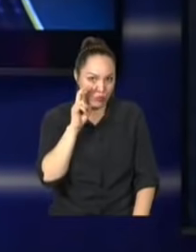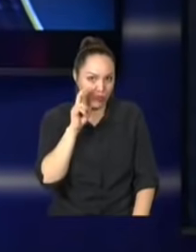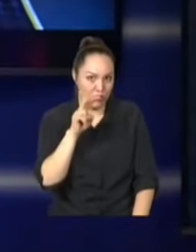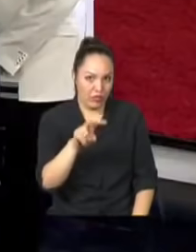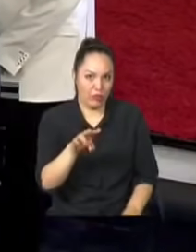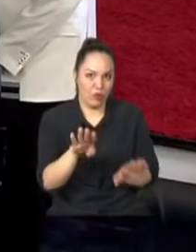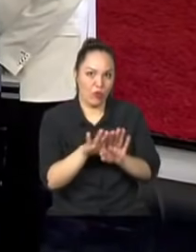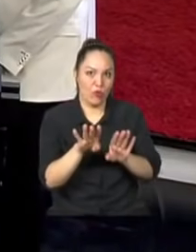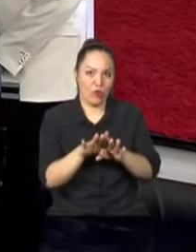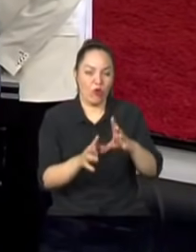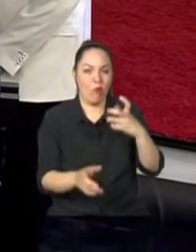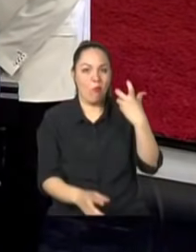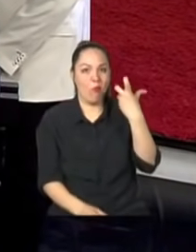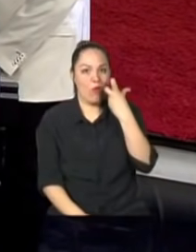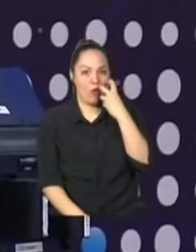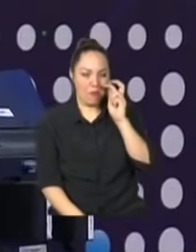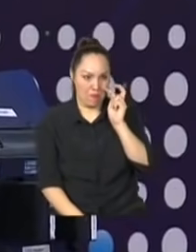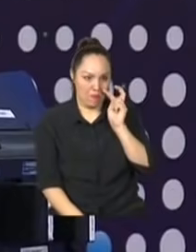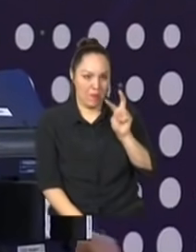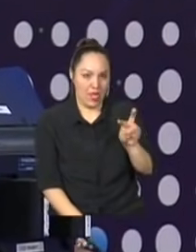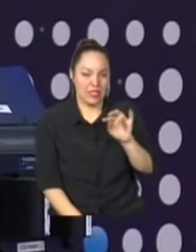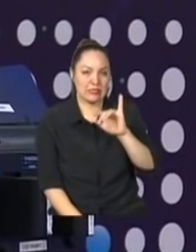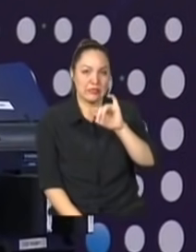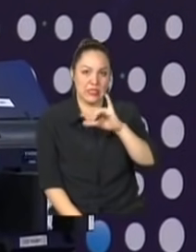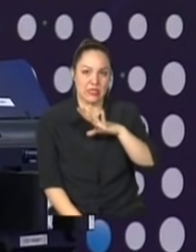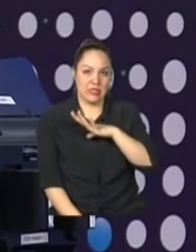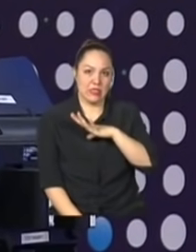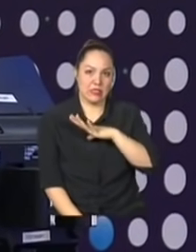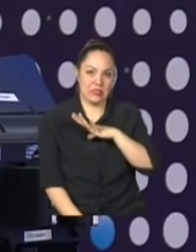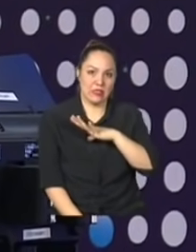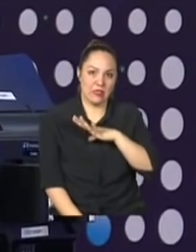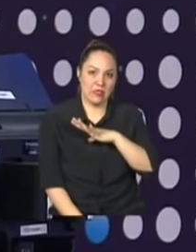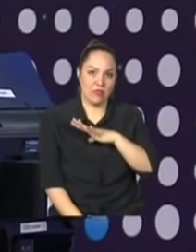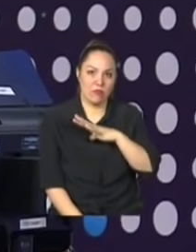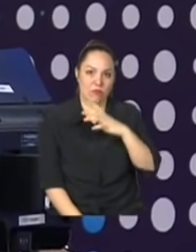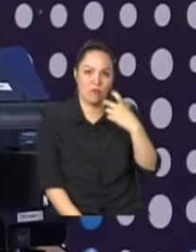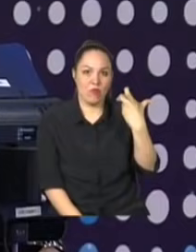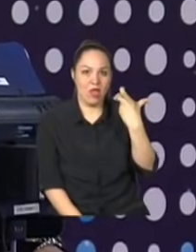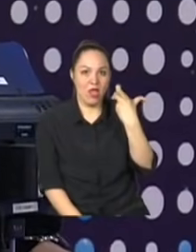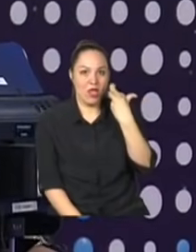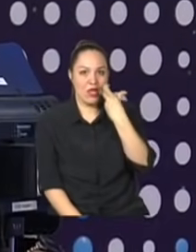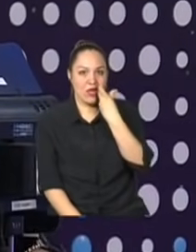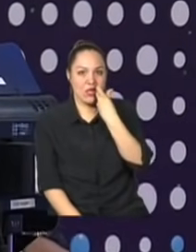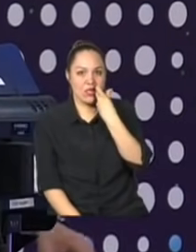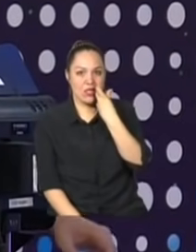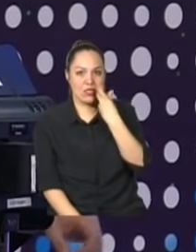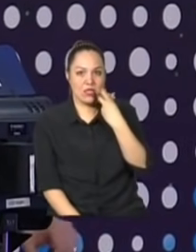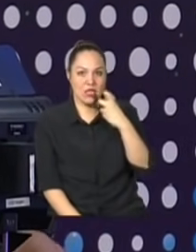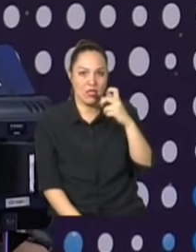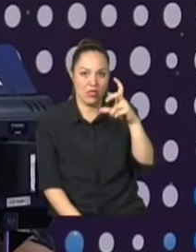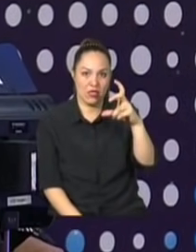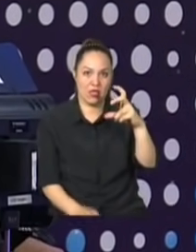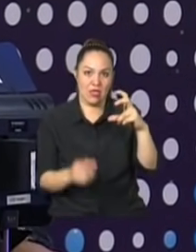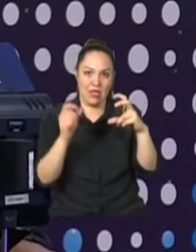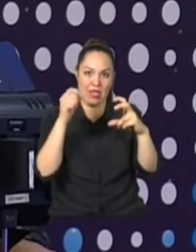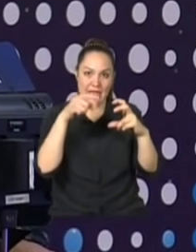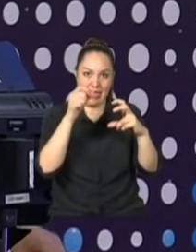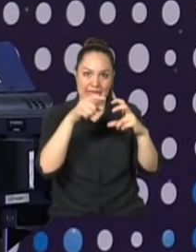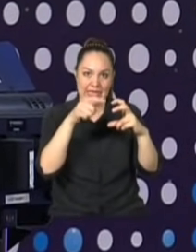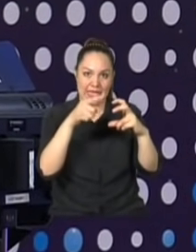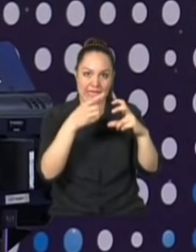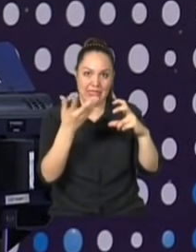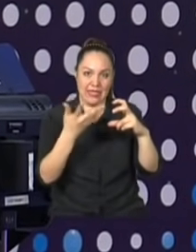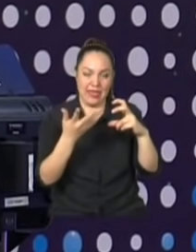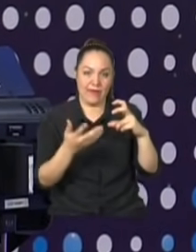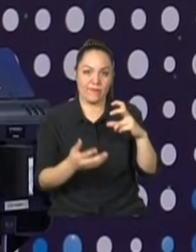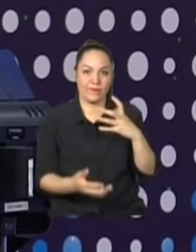van a aplicar, doctor? Sí, claro que sí. Por aquí tenemos primeramente una anestesia en crema, así que la vamos a colocar en todas sus bocas, así